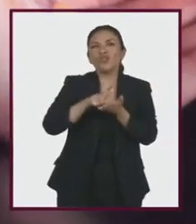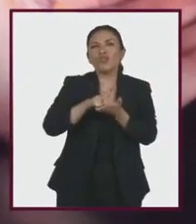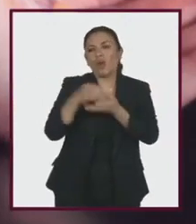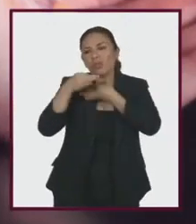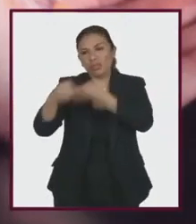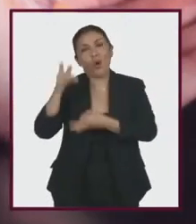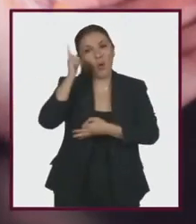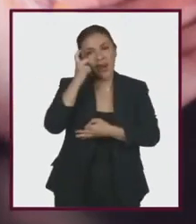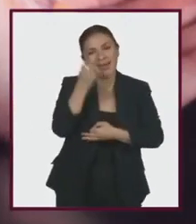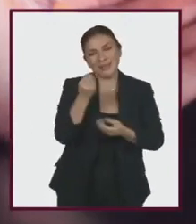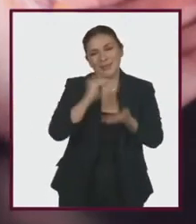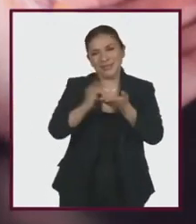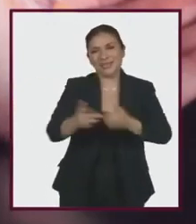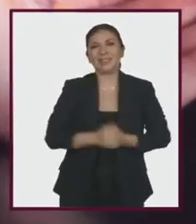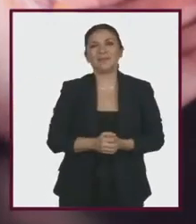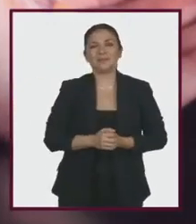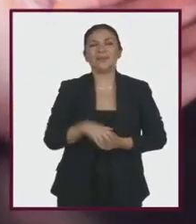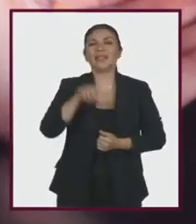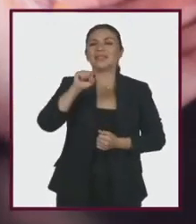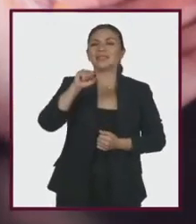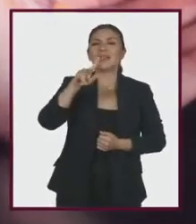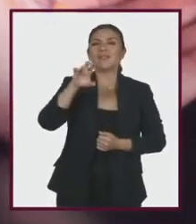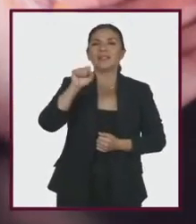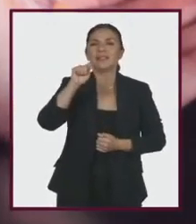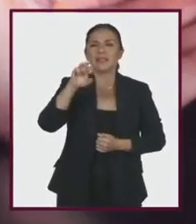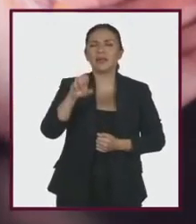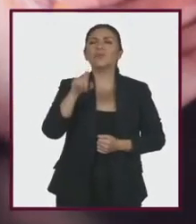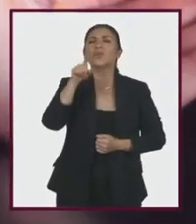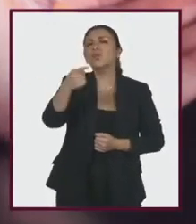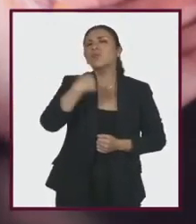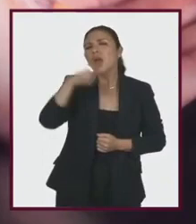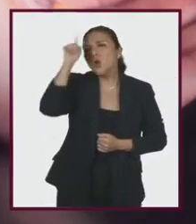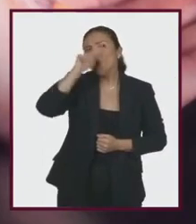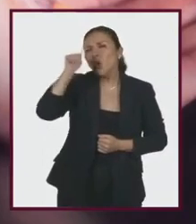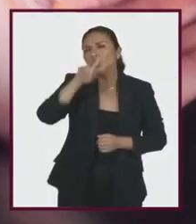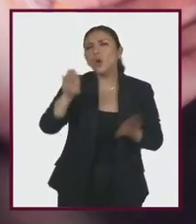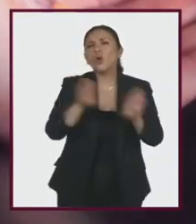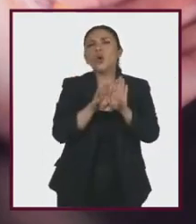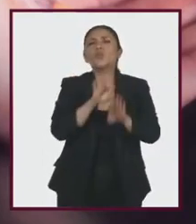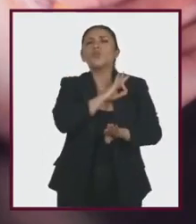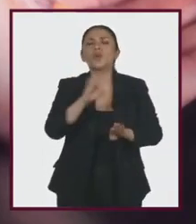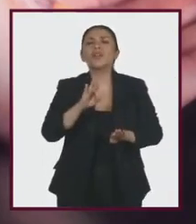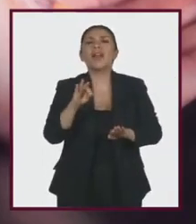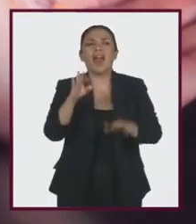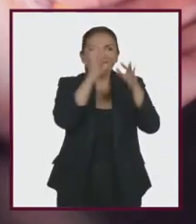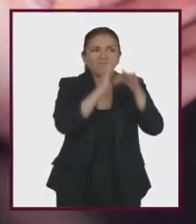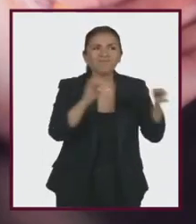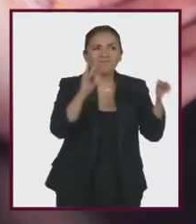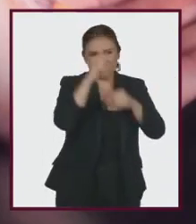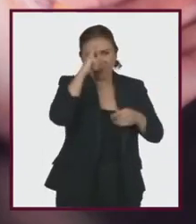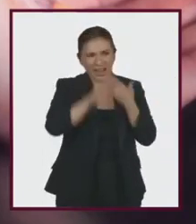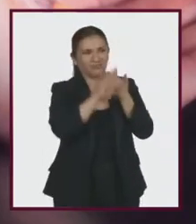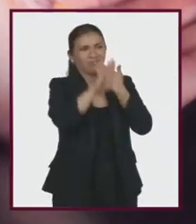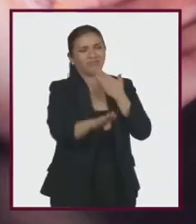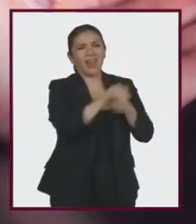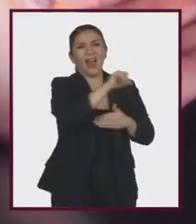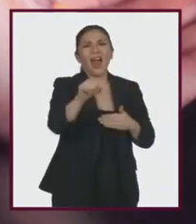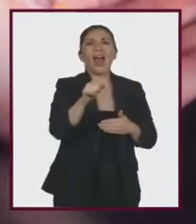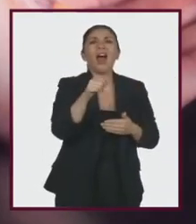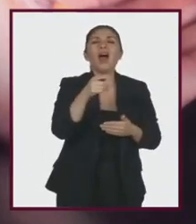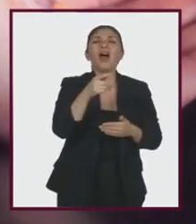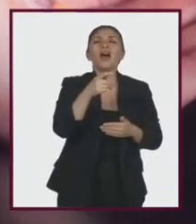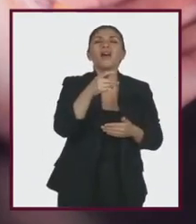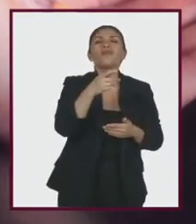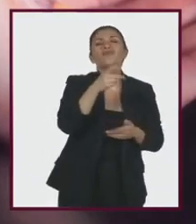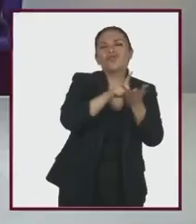gracias, Eli. Silvestre Ríos, ¿qué estrategia nos podría sugerir para atacar e informar el consumo de drogas con alumnos y padres de